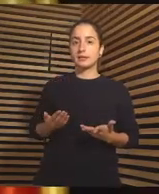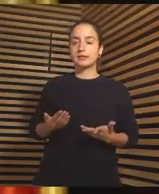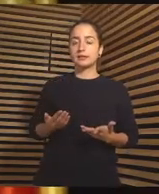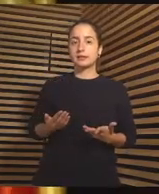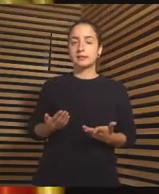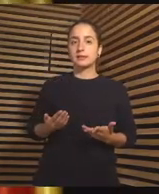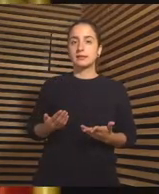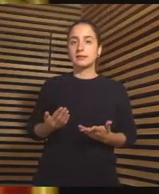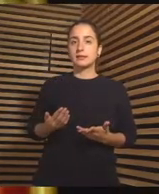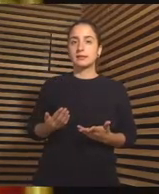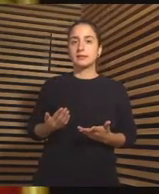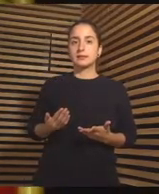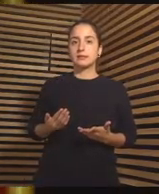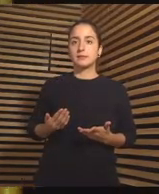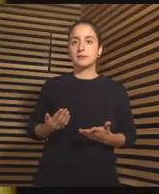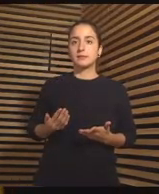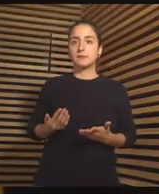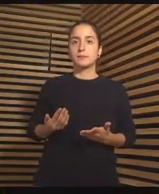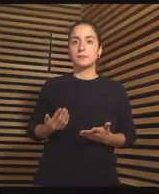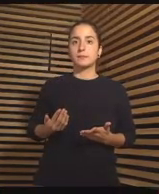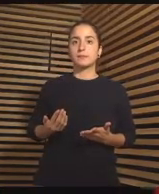las terrazas